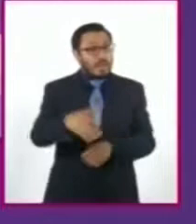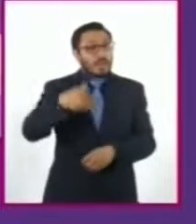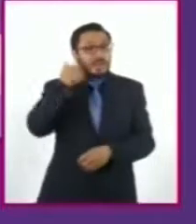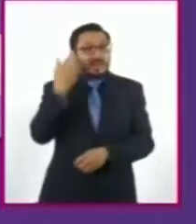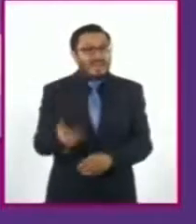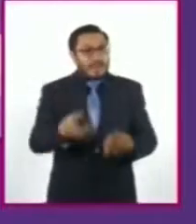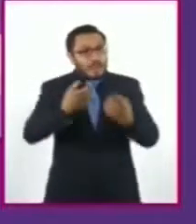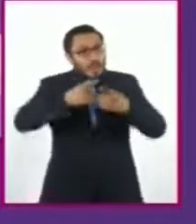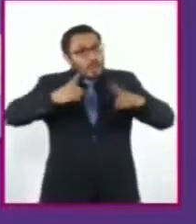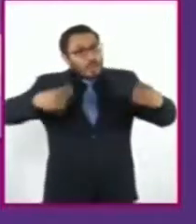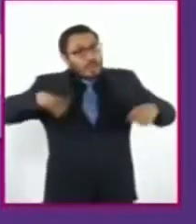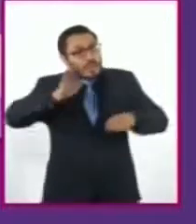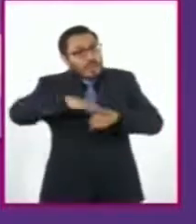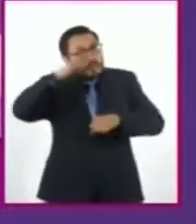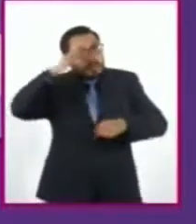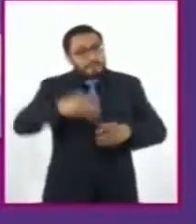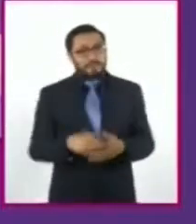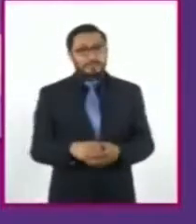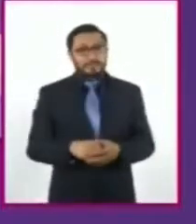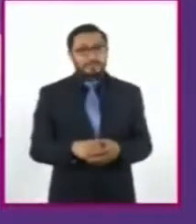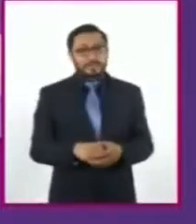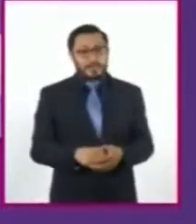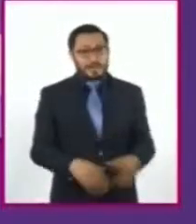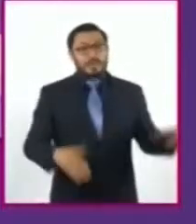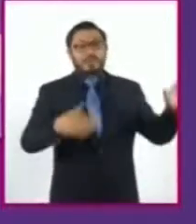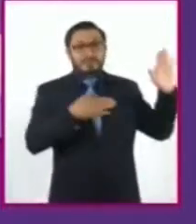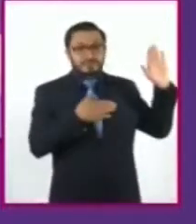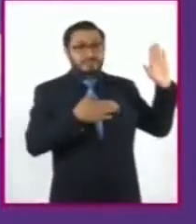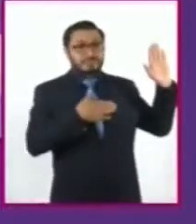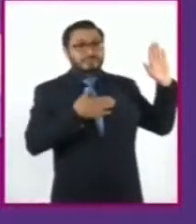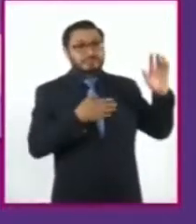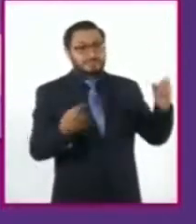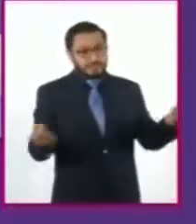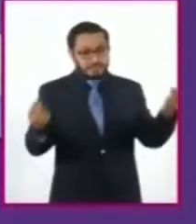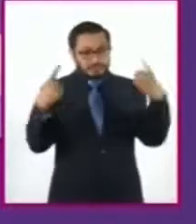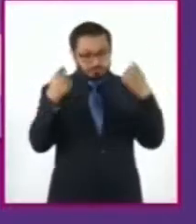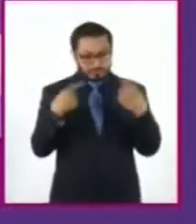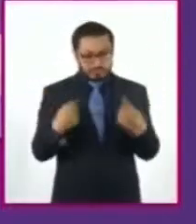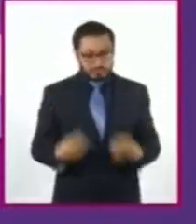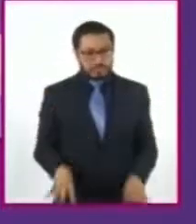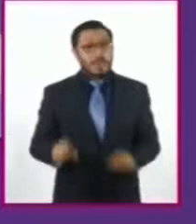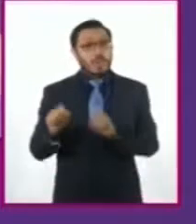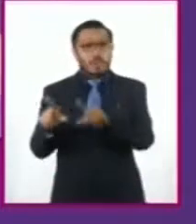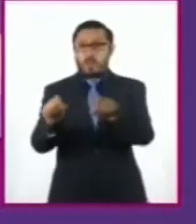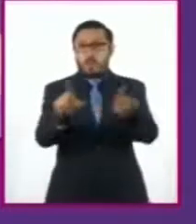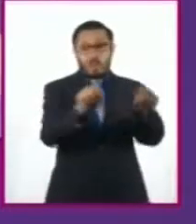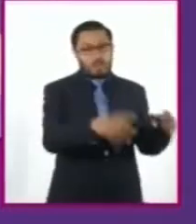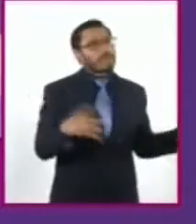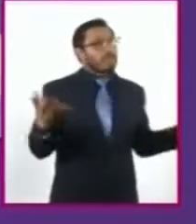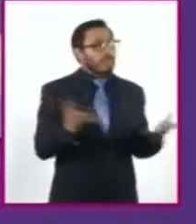desarrollar, y comprometernos con nosotras y nosotros mismos para hacerlo.